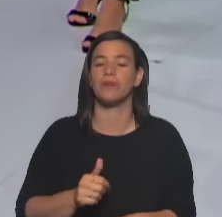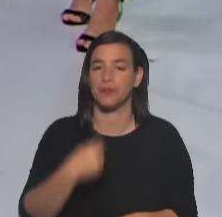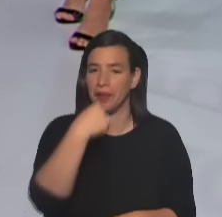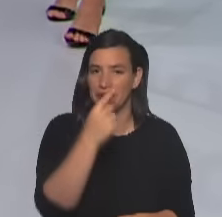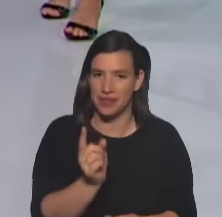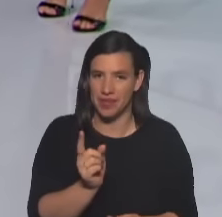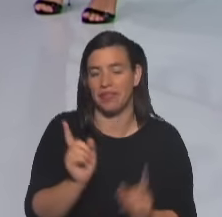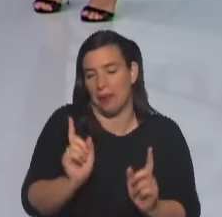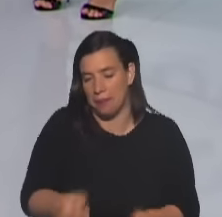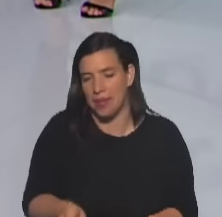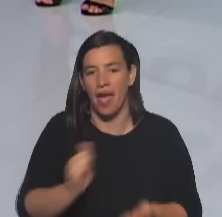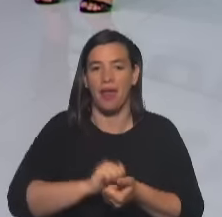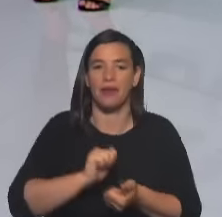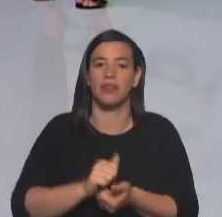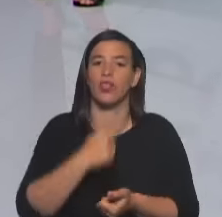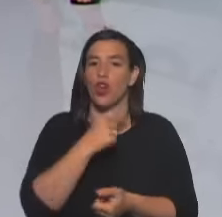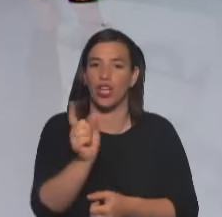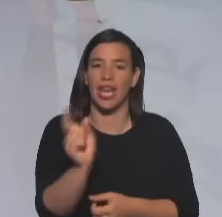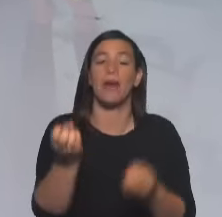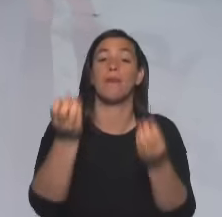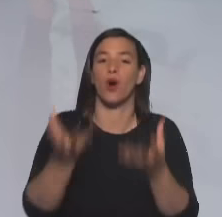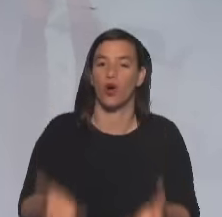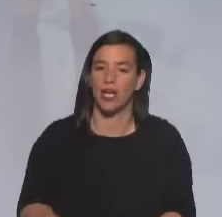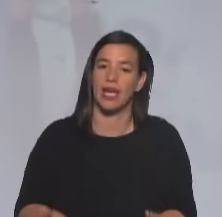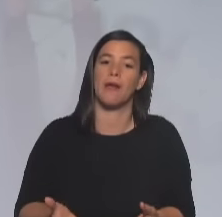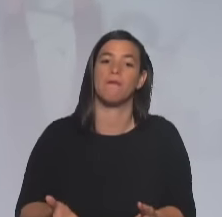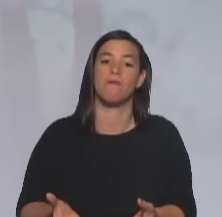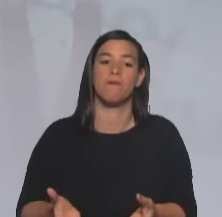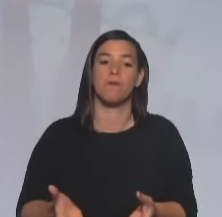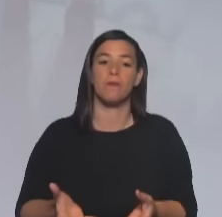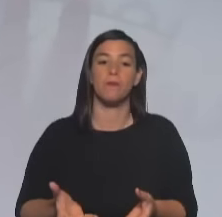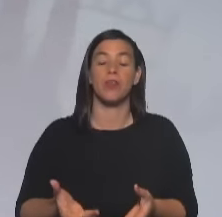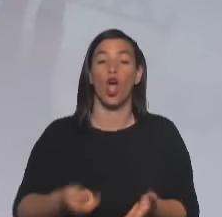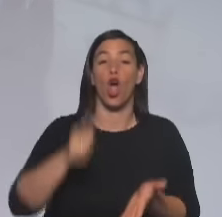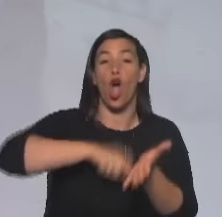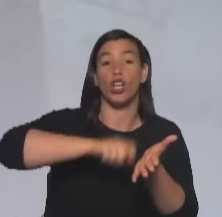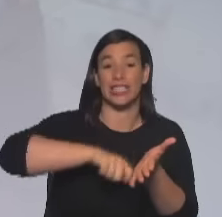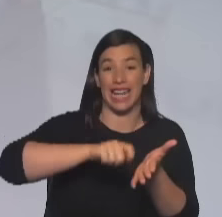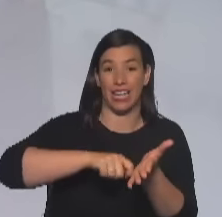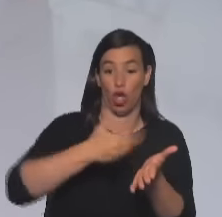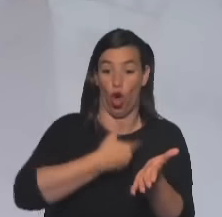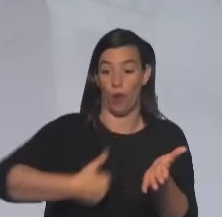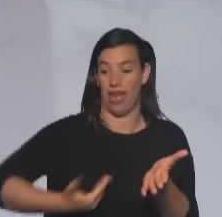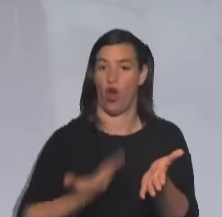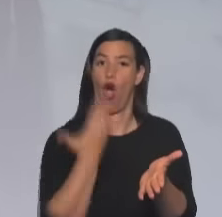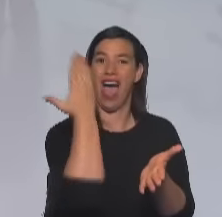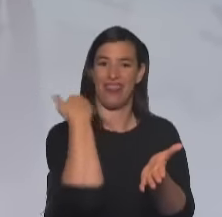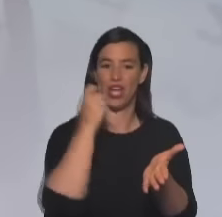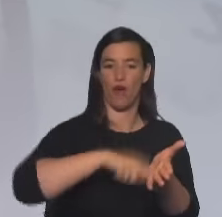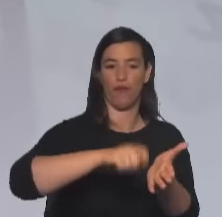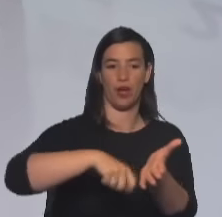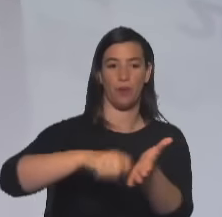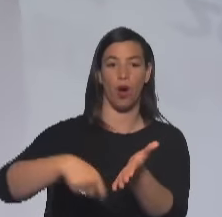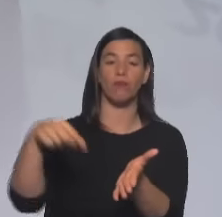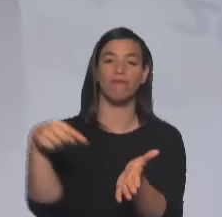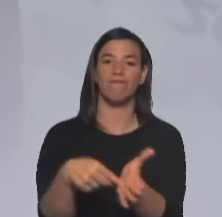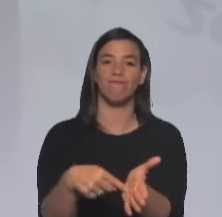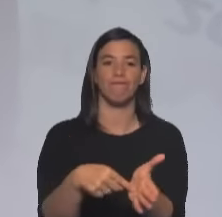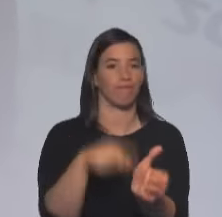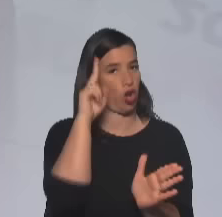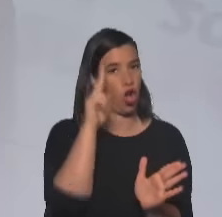la causa, y se debe a que no se cumplieron los contratos que el gobierno anterior firmó con la Casa de